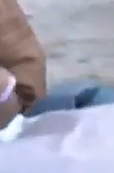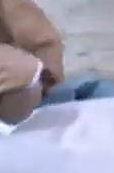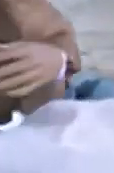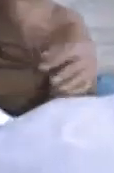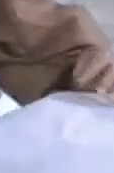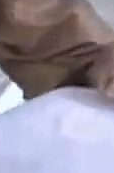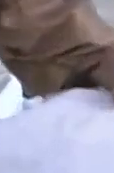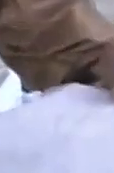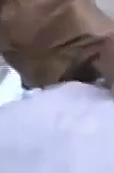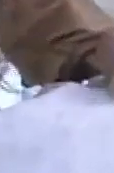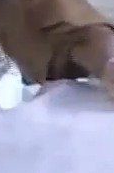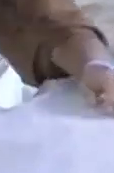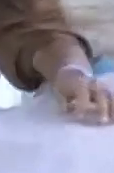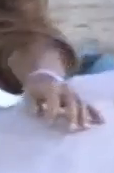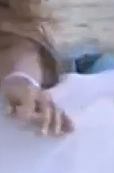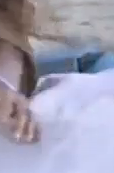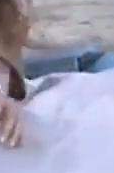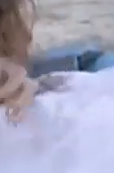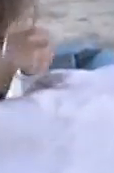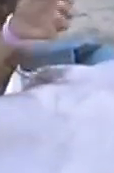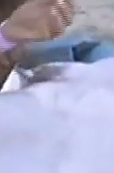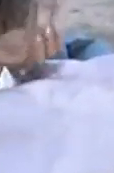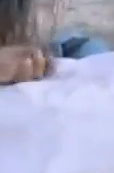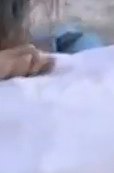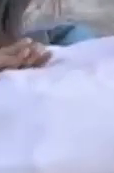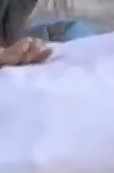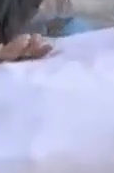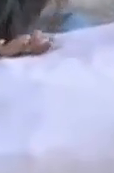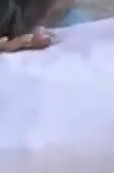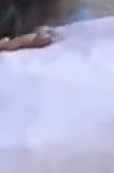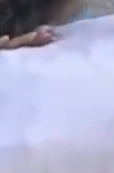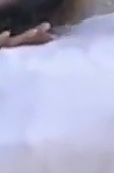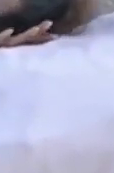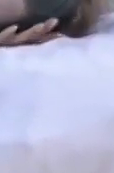yugo lanzó, la ley